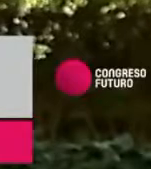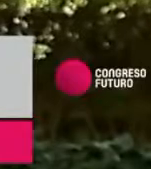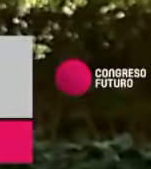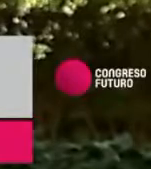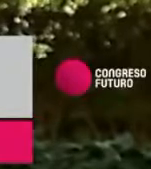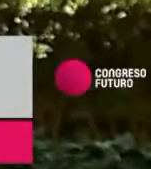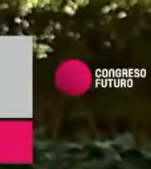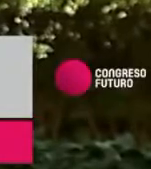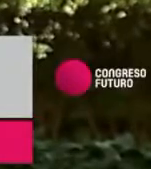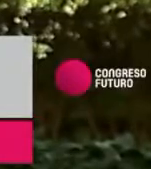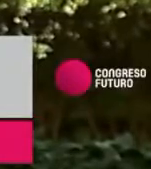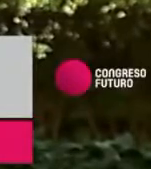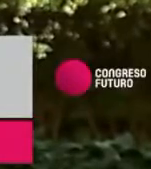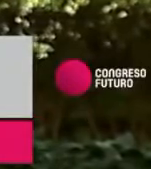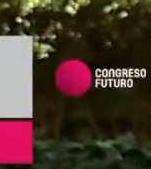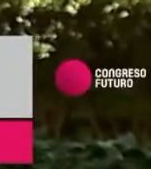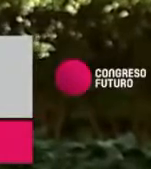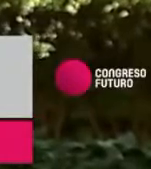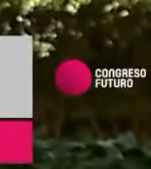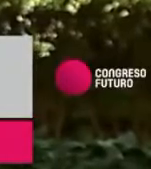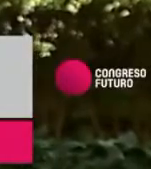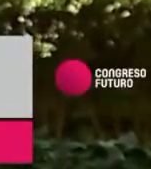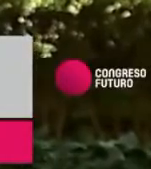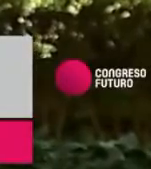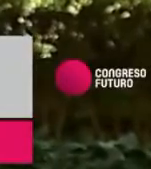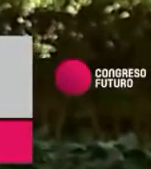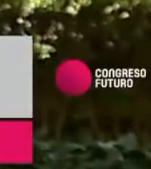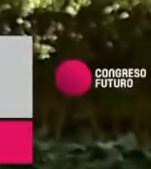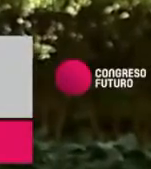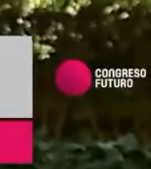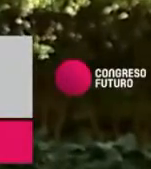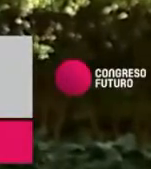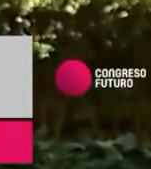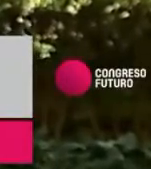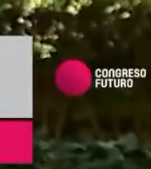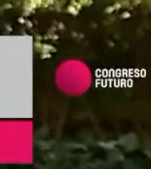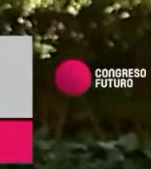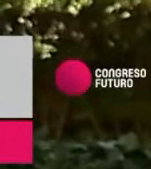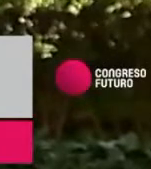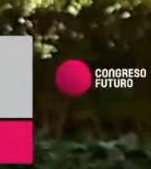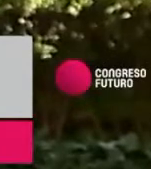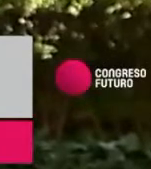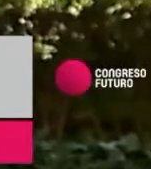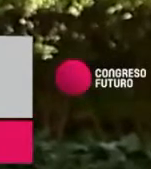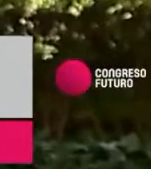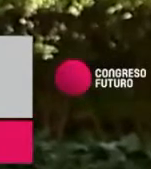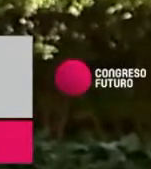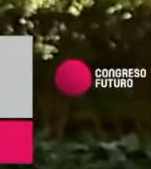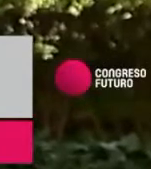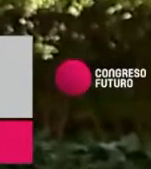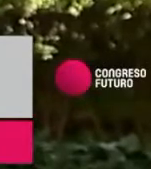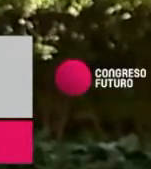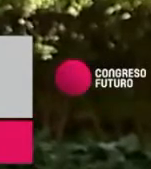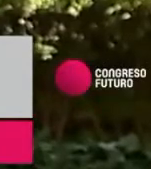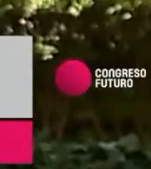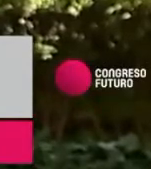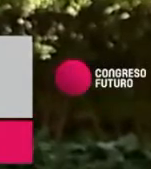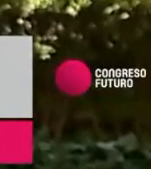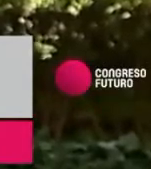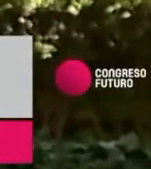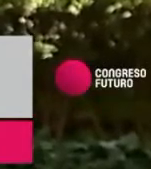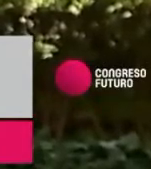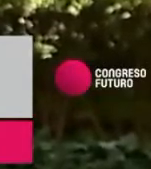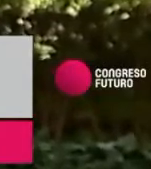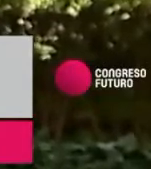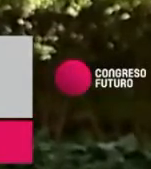de un contexto nacional. Por ejemplo, el tema de Rafael Yuste, que vino a un Congreso Futuro, después estuvo alrededor de 2 años ayudándonos a preparar